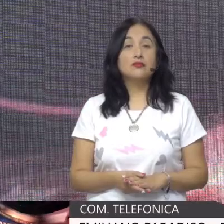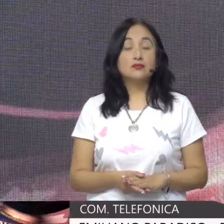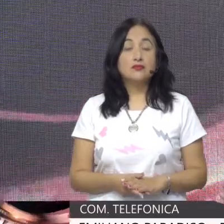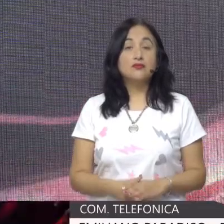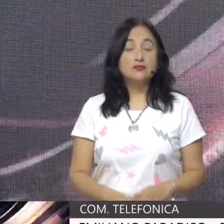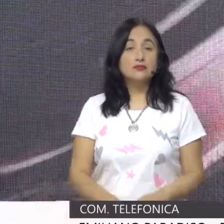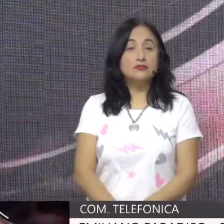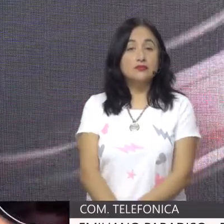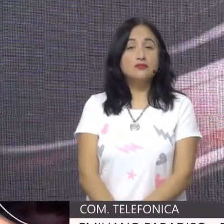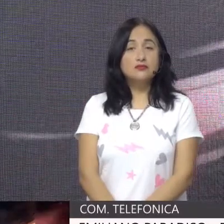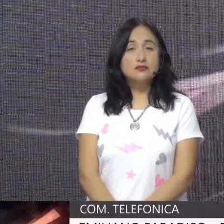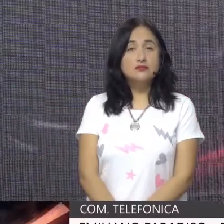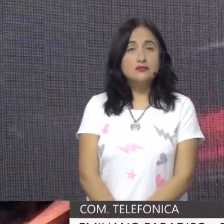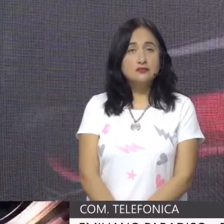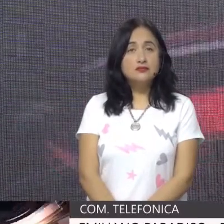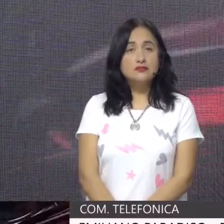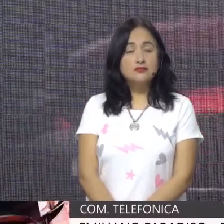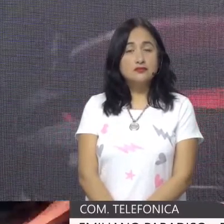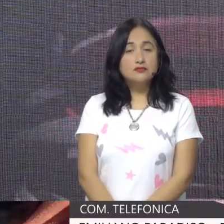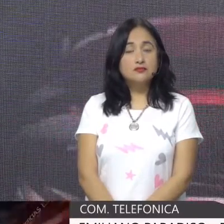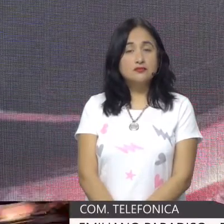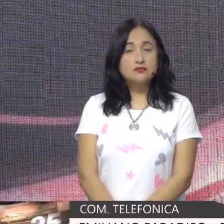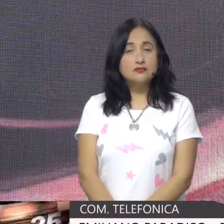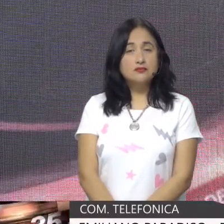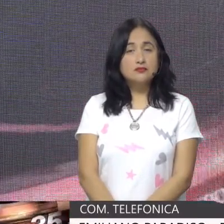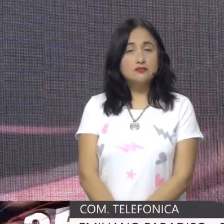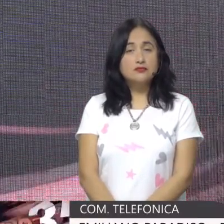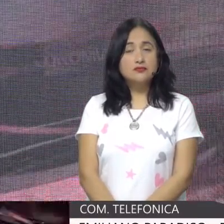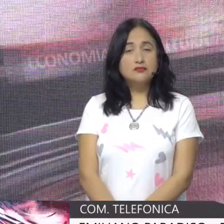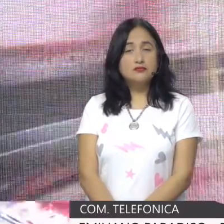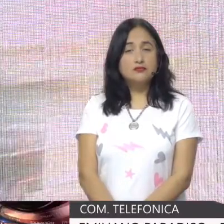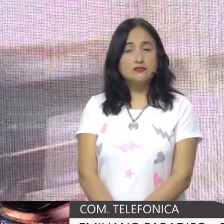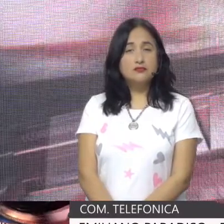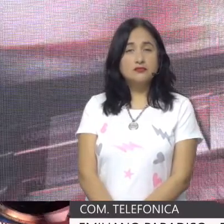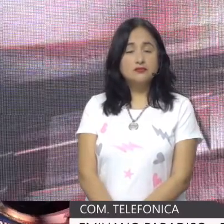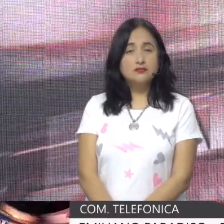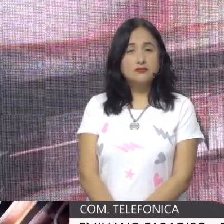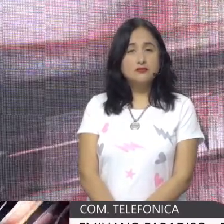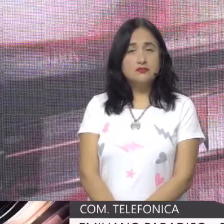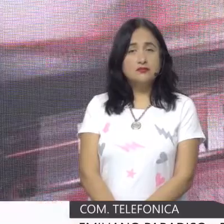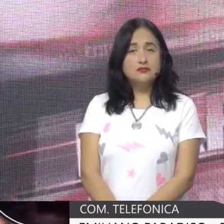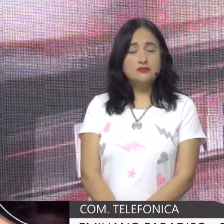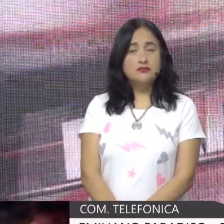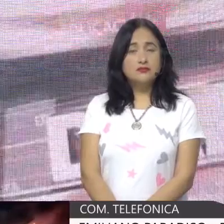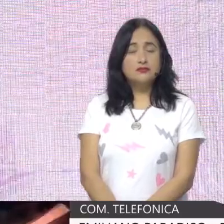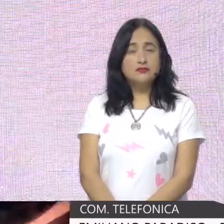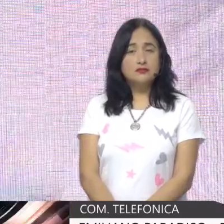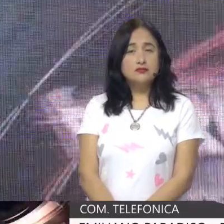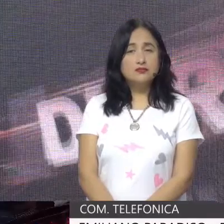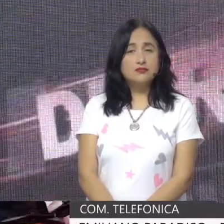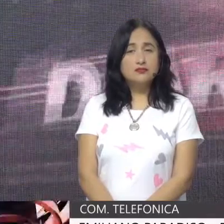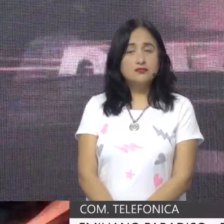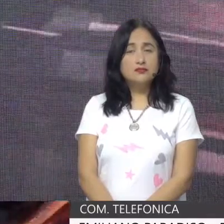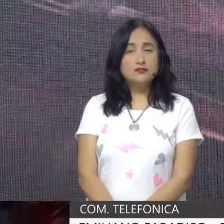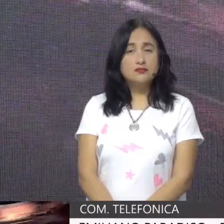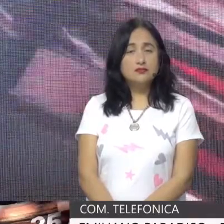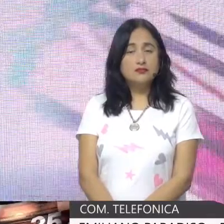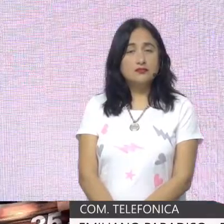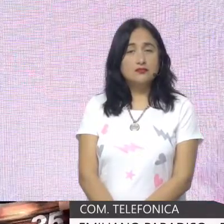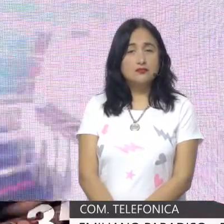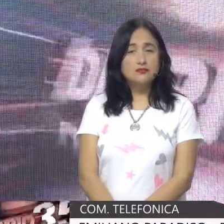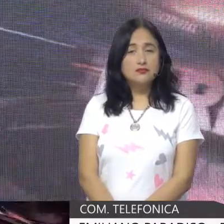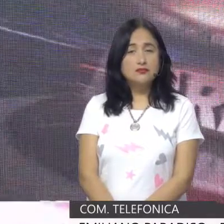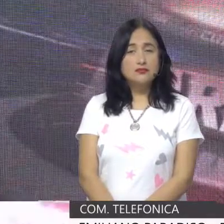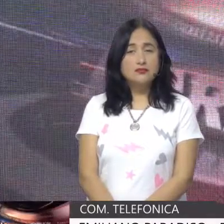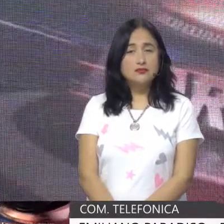incorporaríamos, si no mal lo recuerdo, para que el joven pueda incorporar internet y a partir de ahí poder descargar la información, sino también poder tener por lo menos